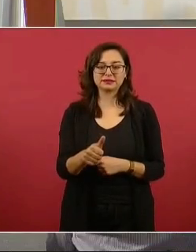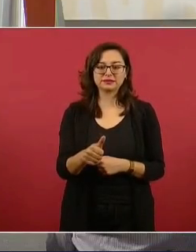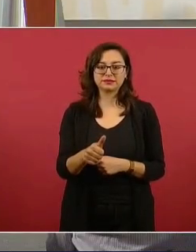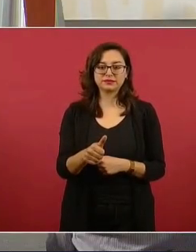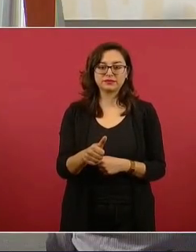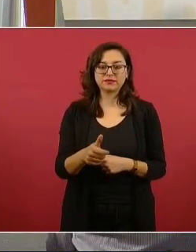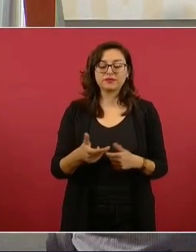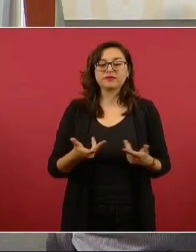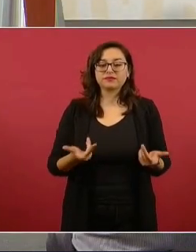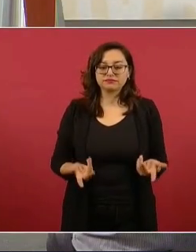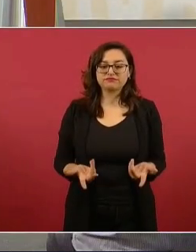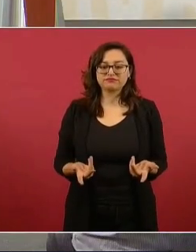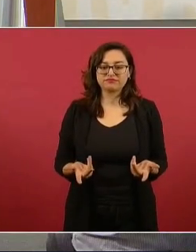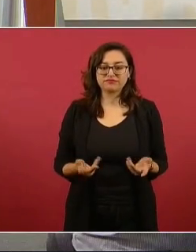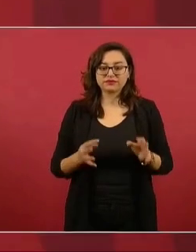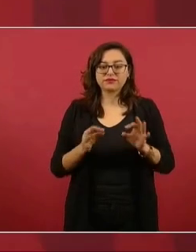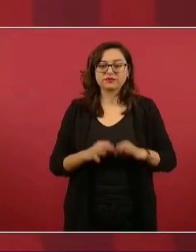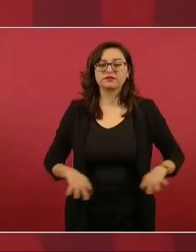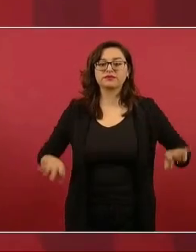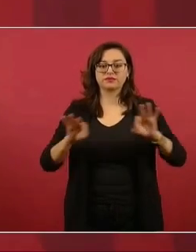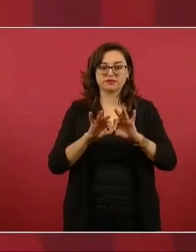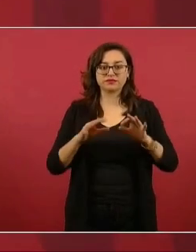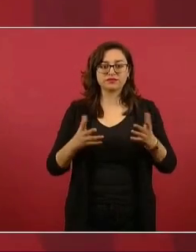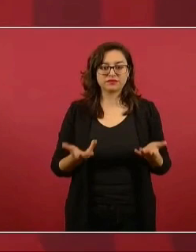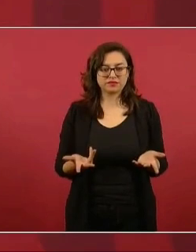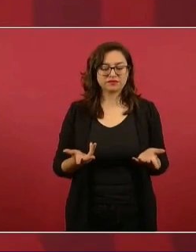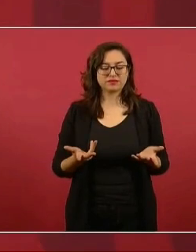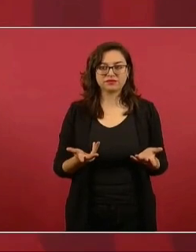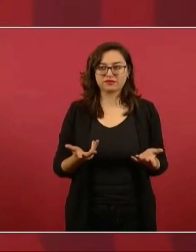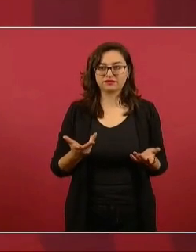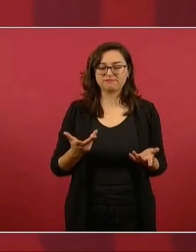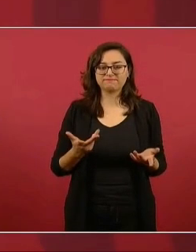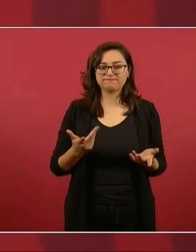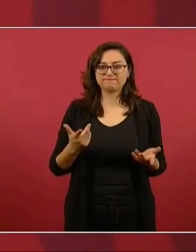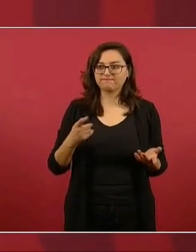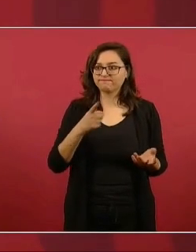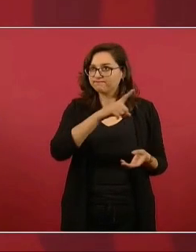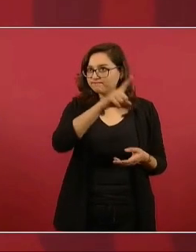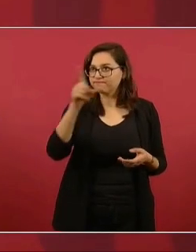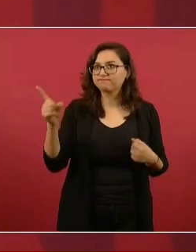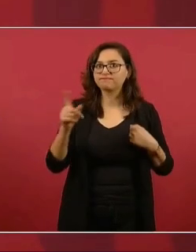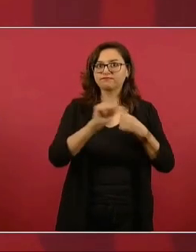le tienen mucha confianza a México los inversionistas,